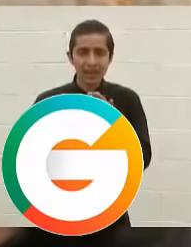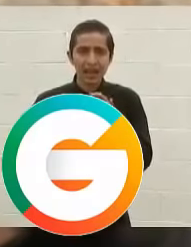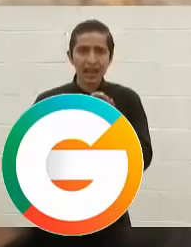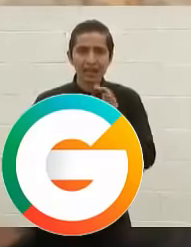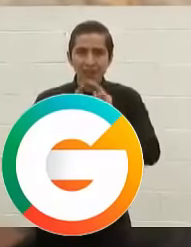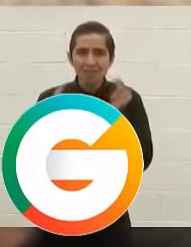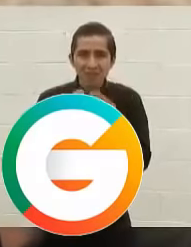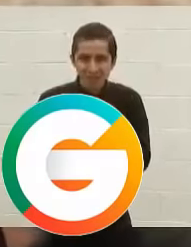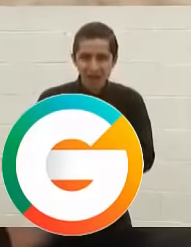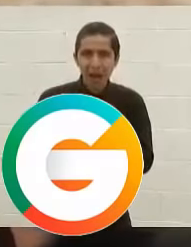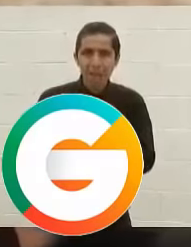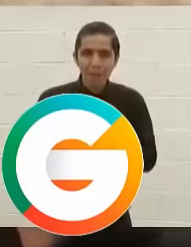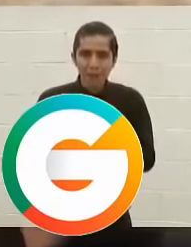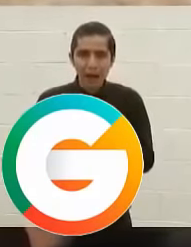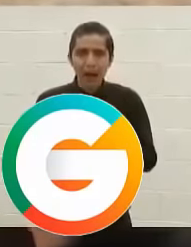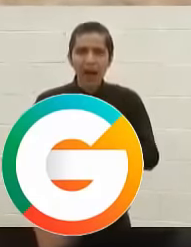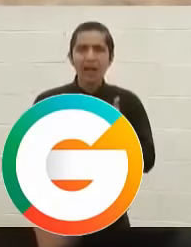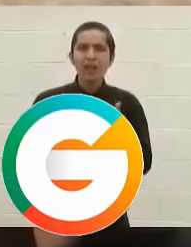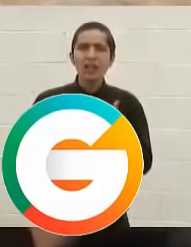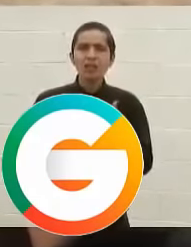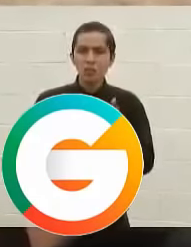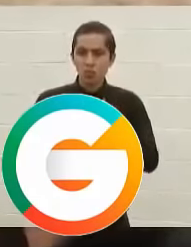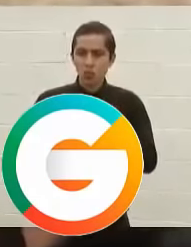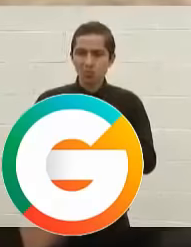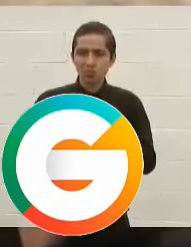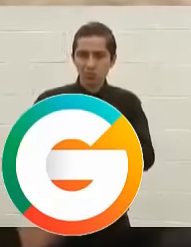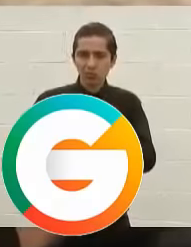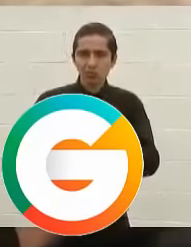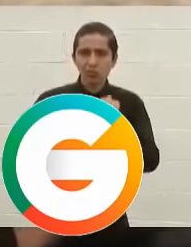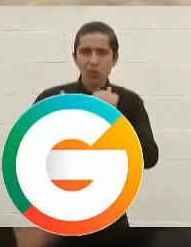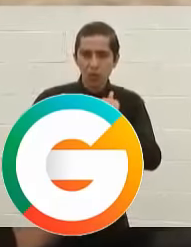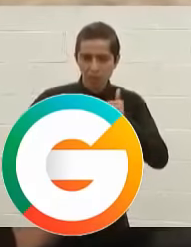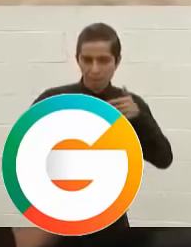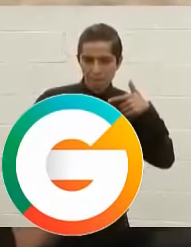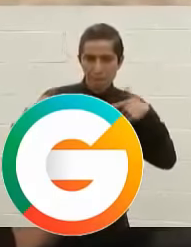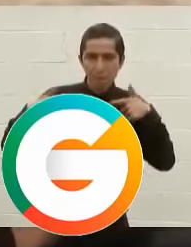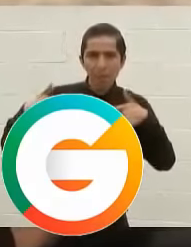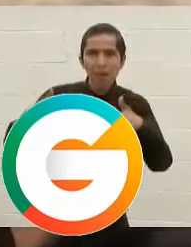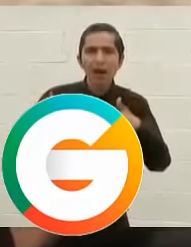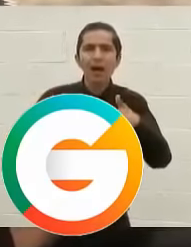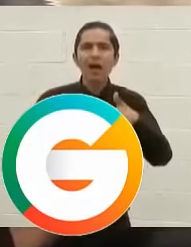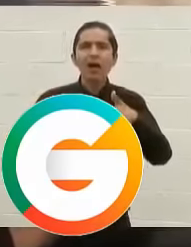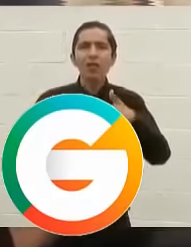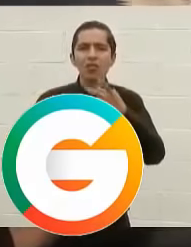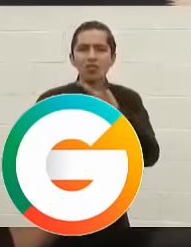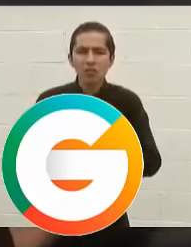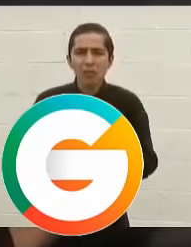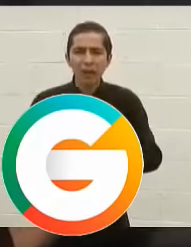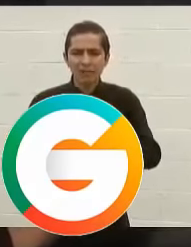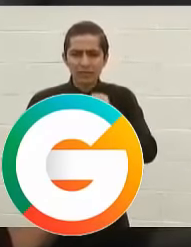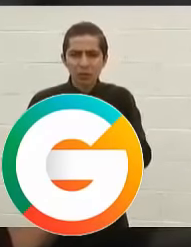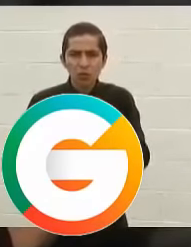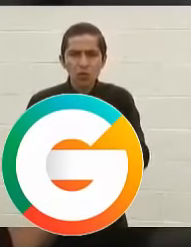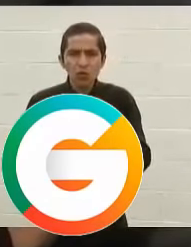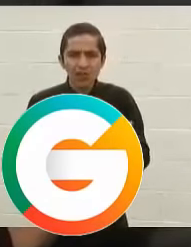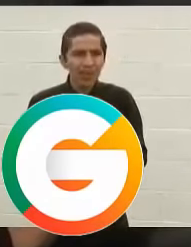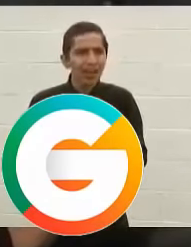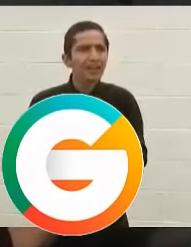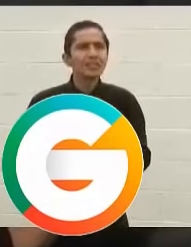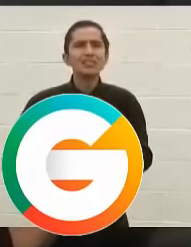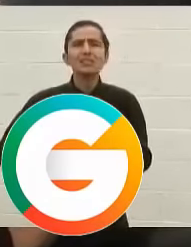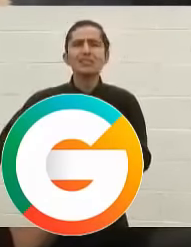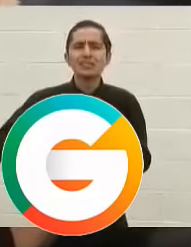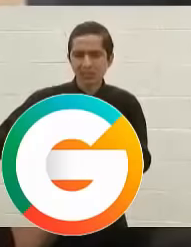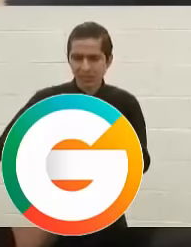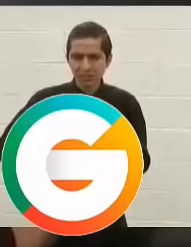un atentado contra un alto funcionario y que incluso fue reforzada la seguridad de algunos de sus compañeros